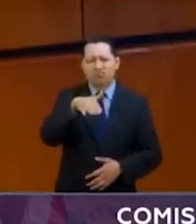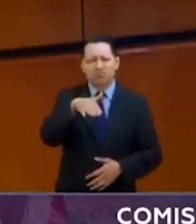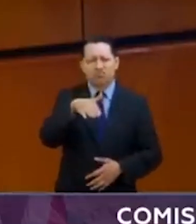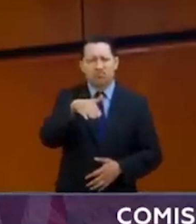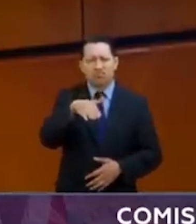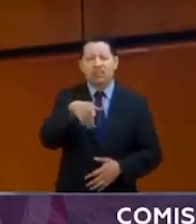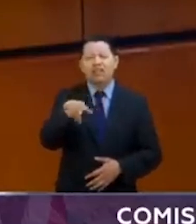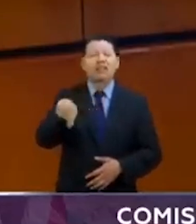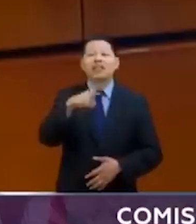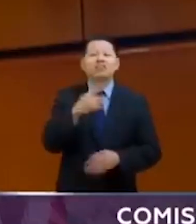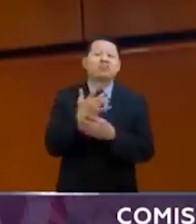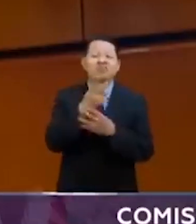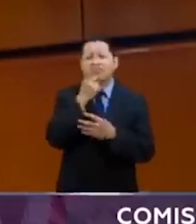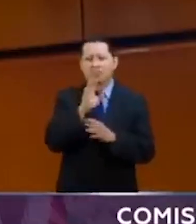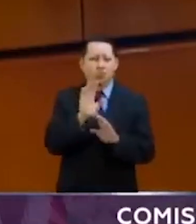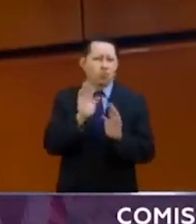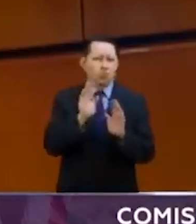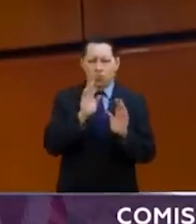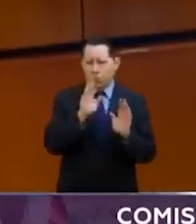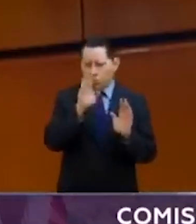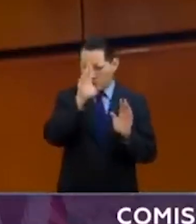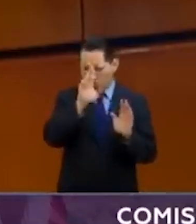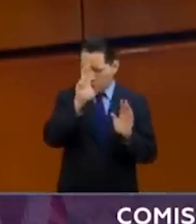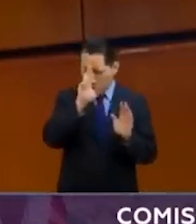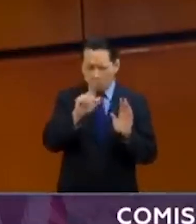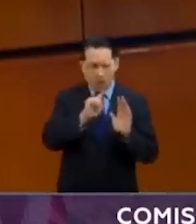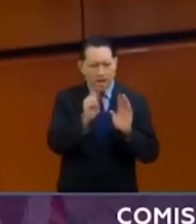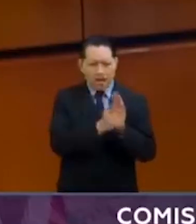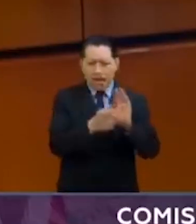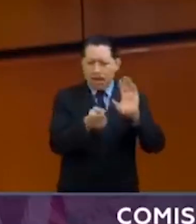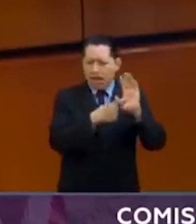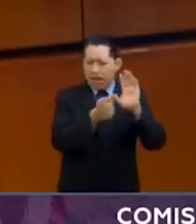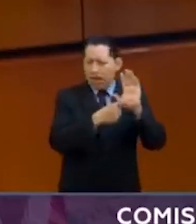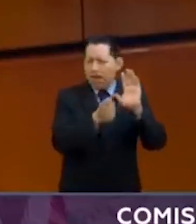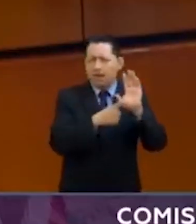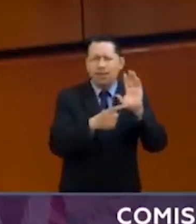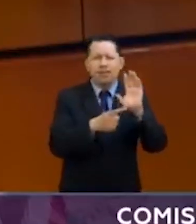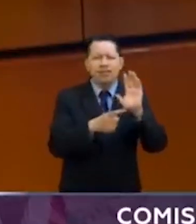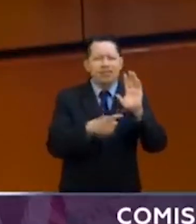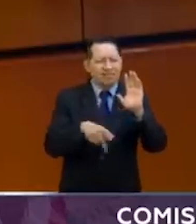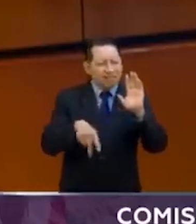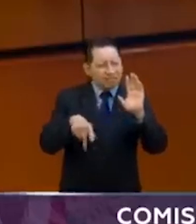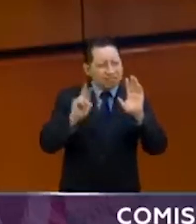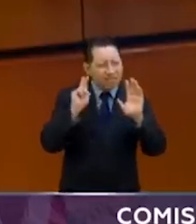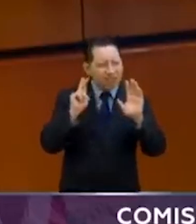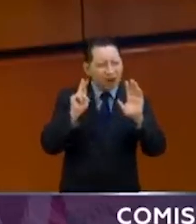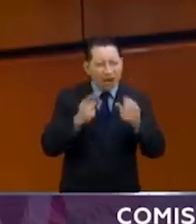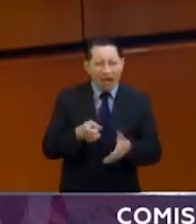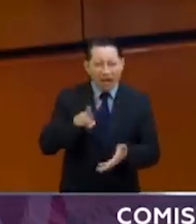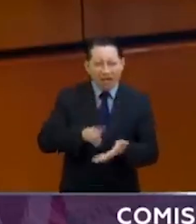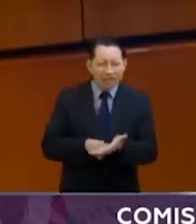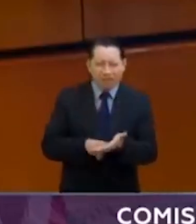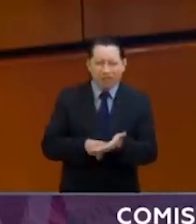muy respetuosos invocando a la ley pero son unos tramposos y